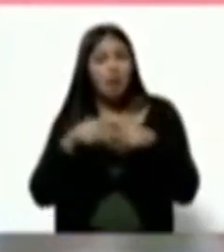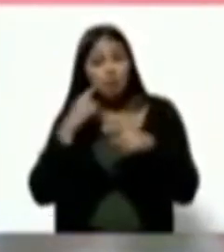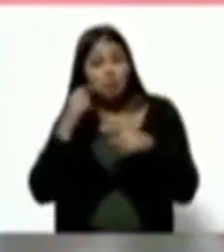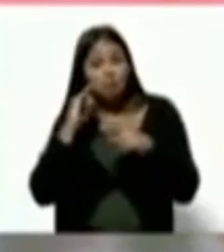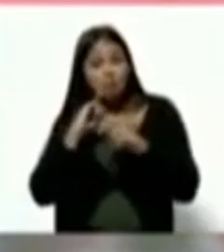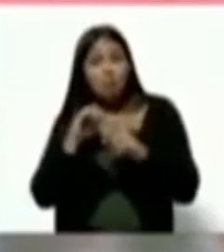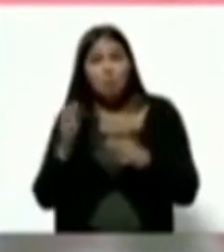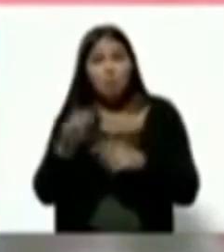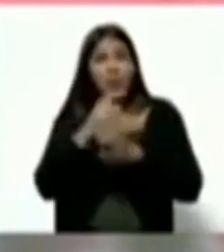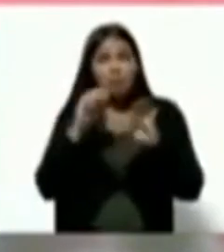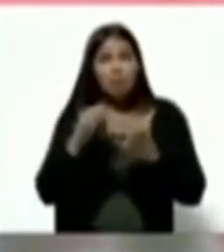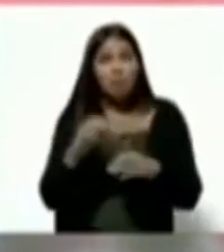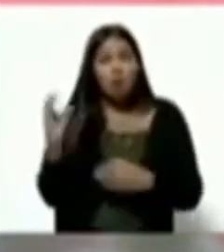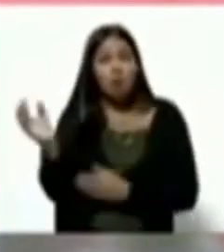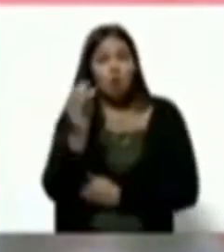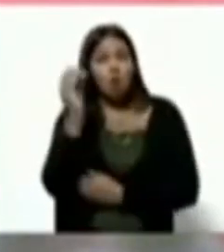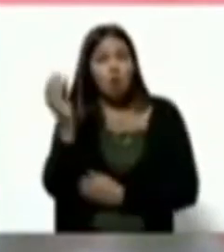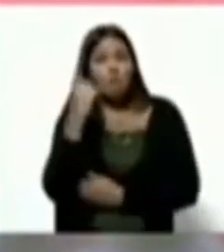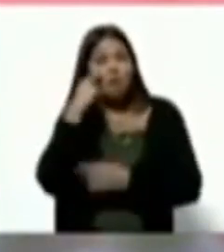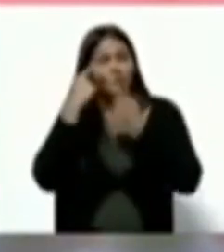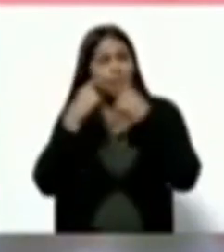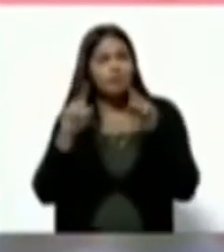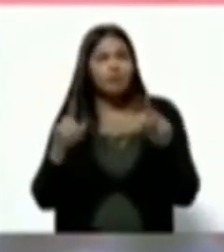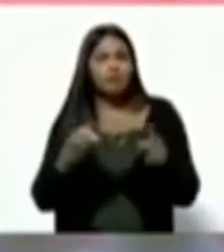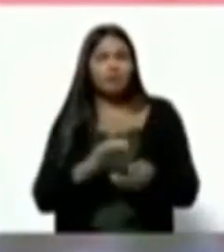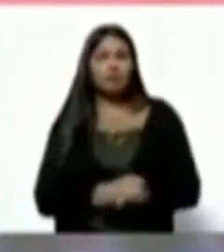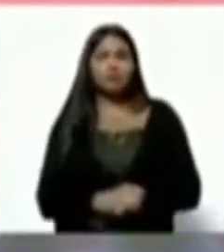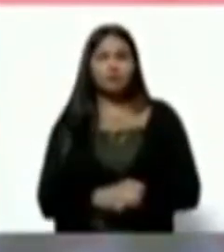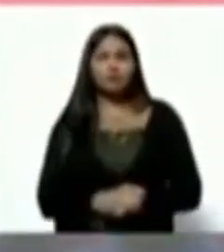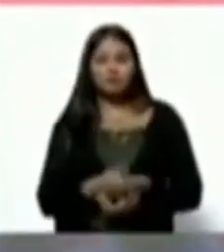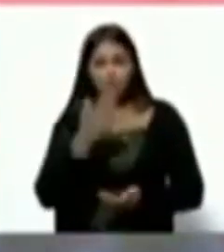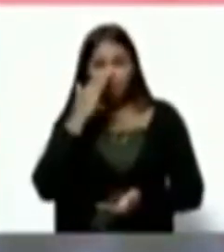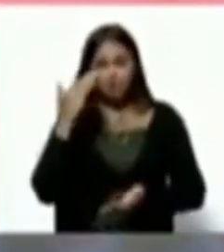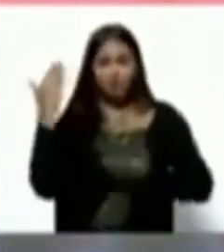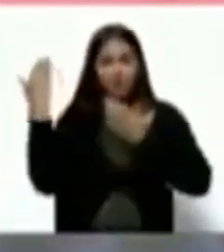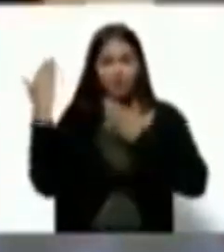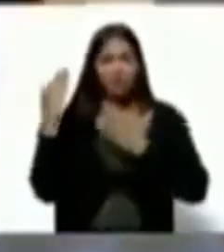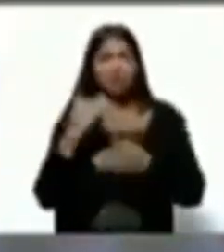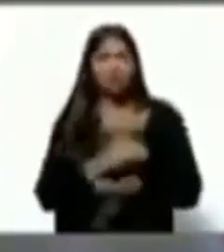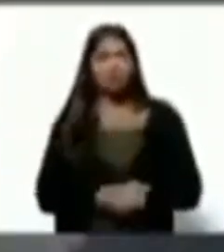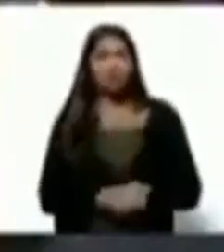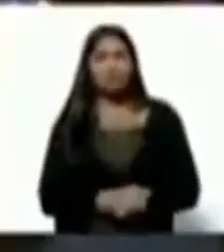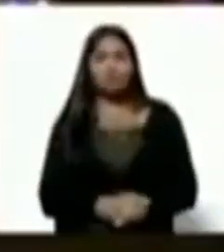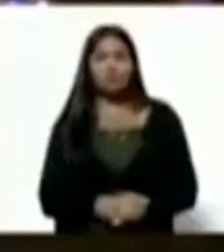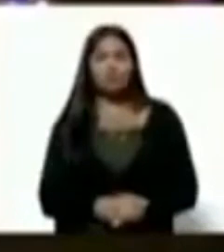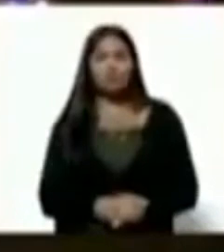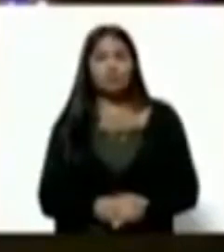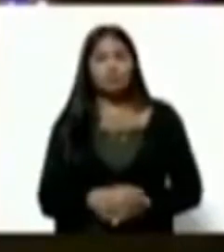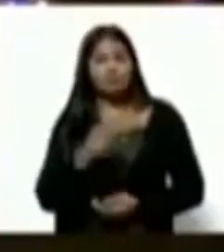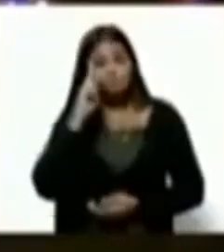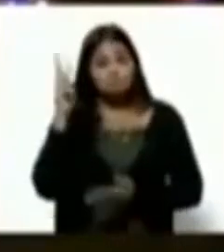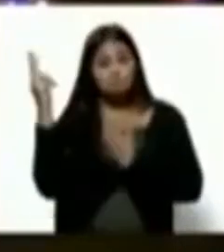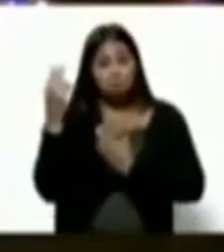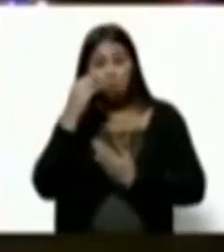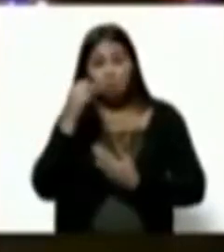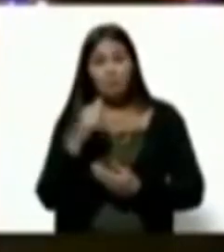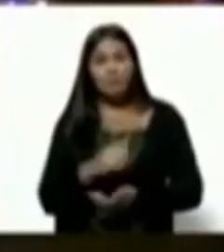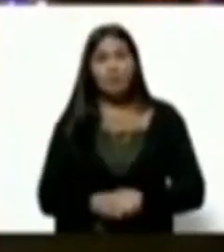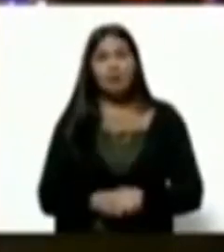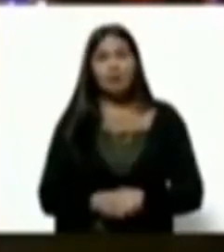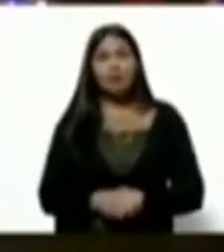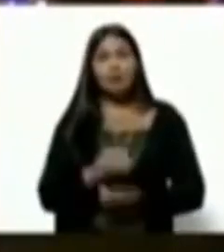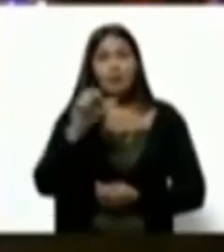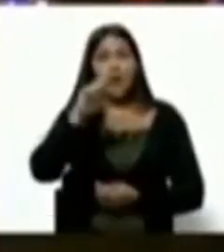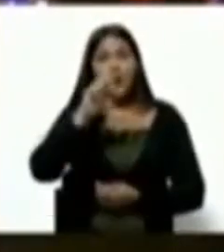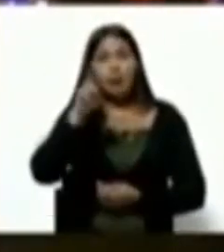ser una Colombia diferente. Adelante. Bien, ustedes lo escucharon, Hernando Calvo Espina desde la